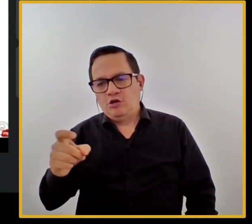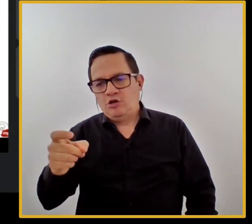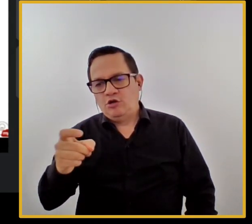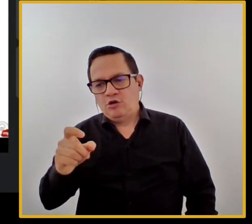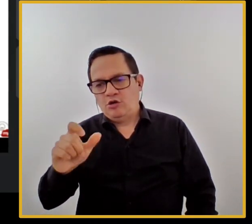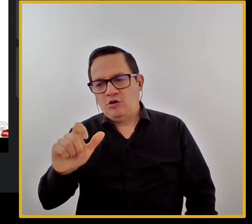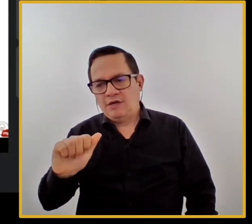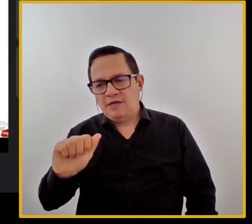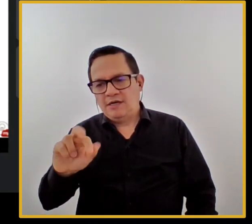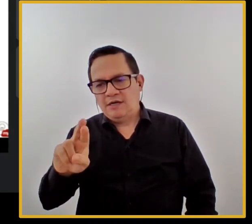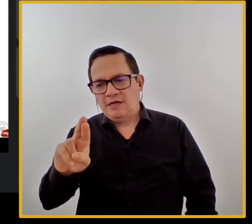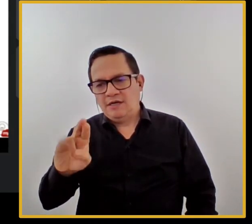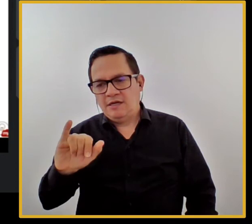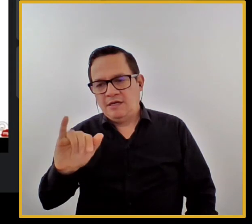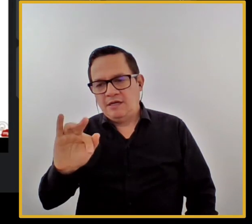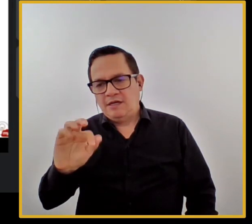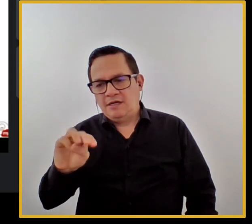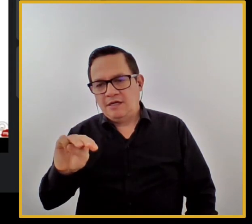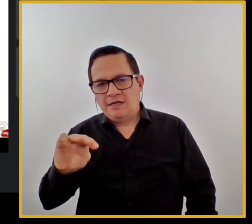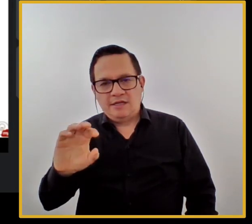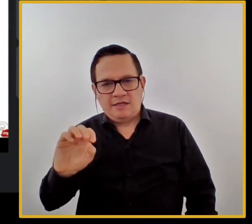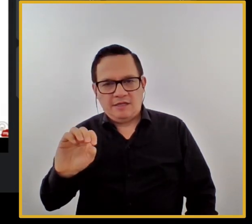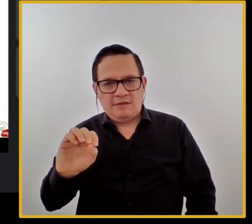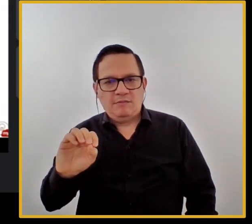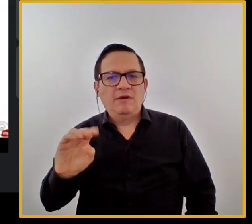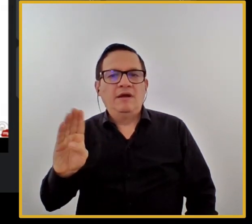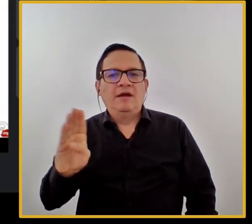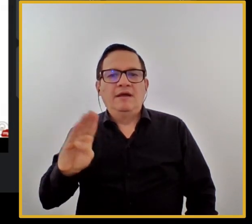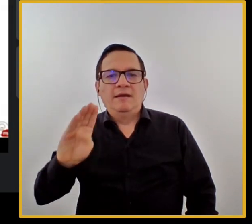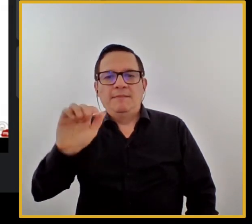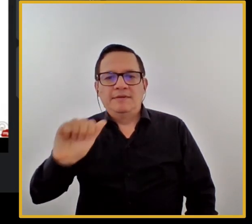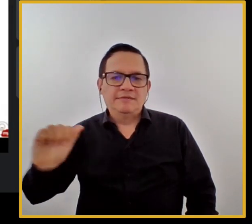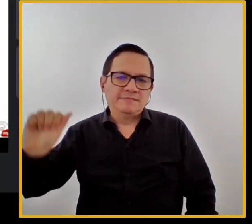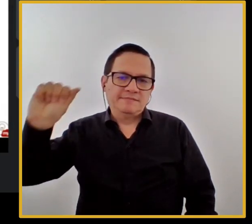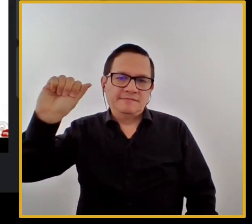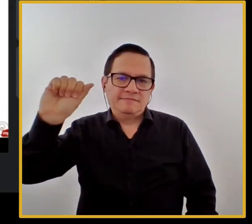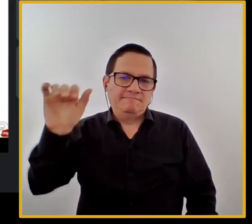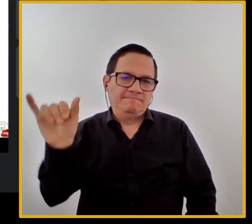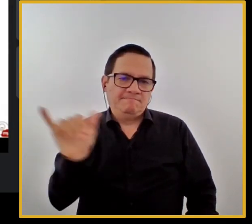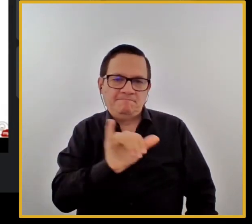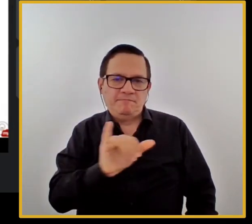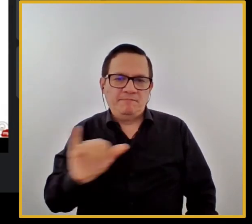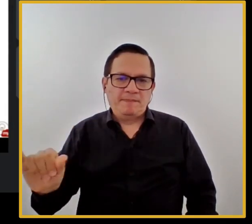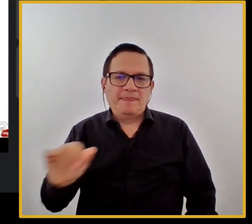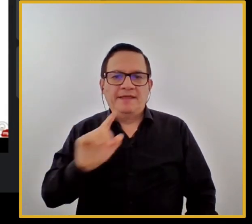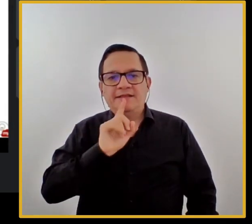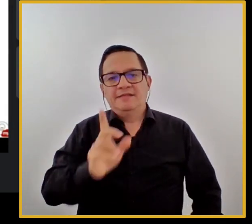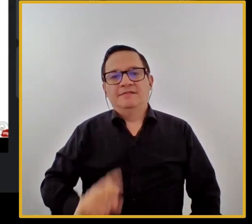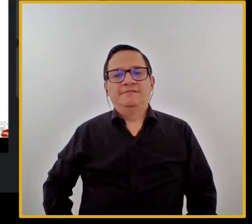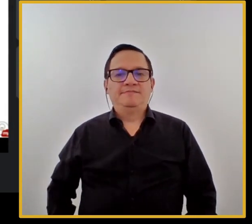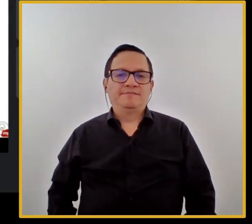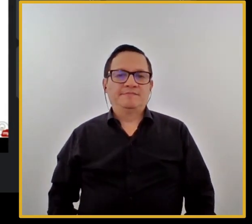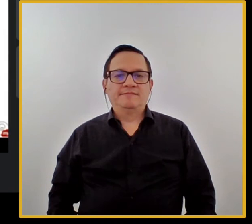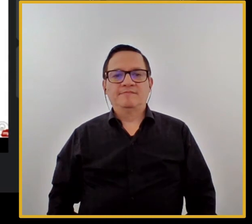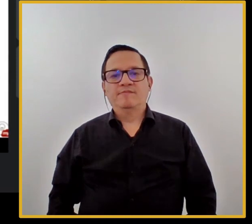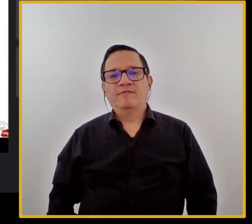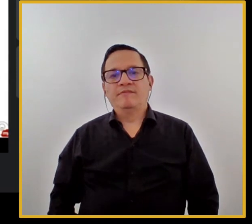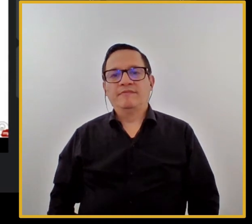de B a la A por una propiedad de los logaritmos.